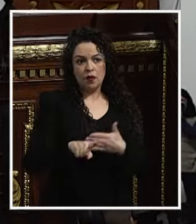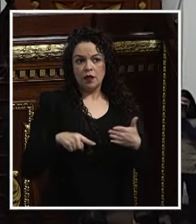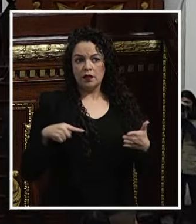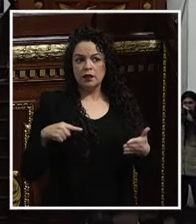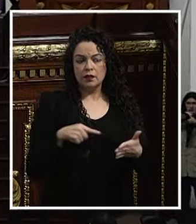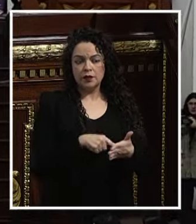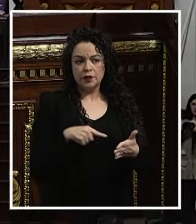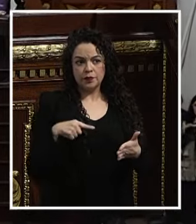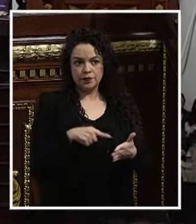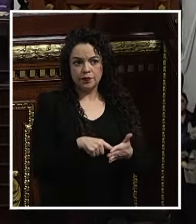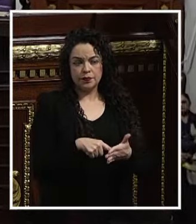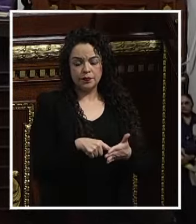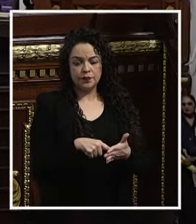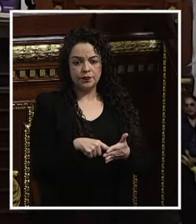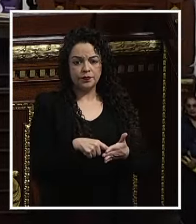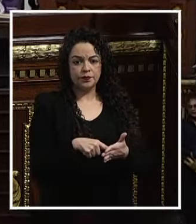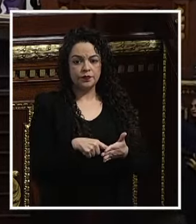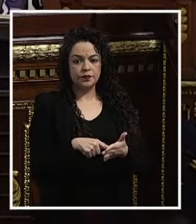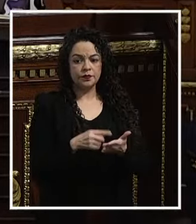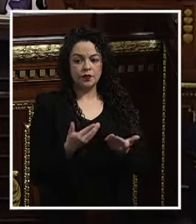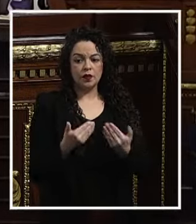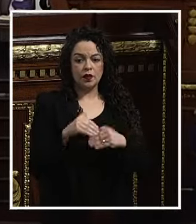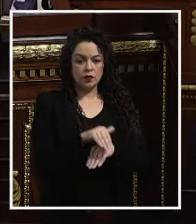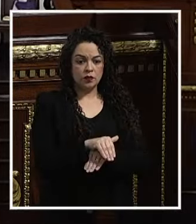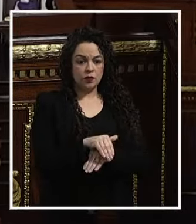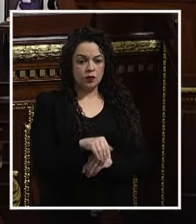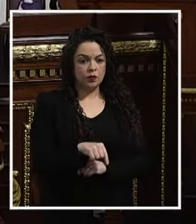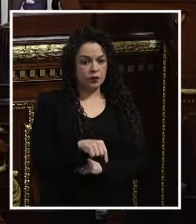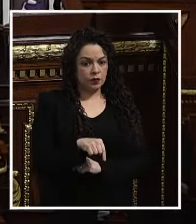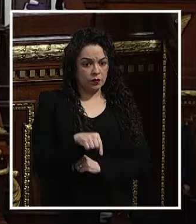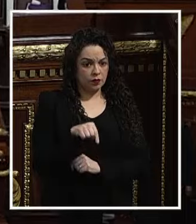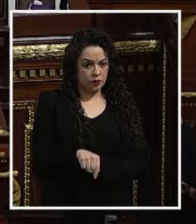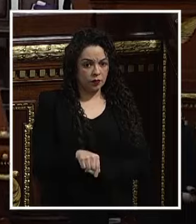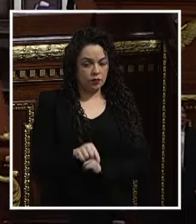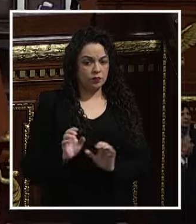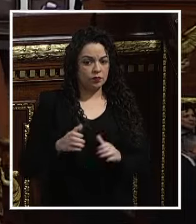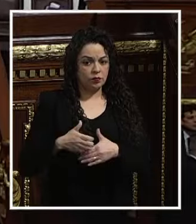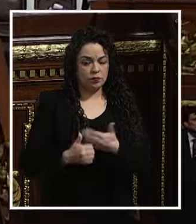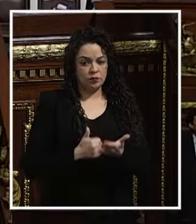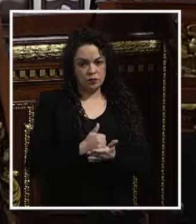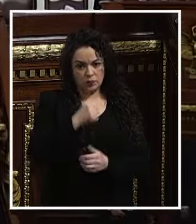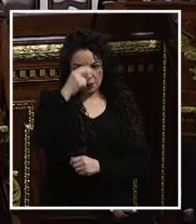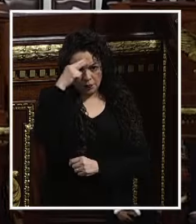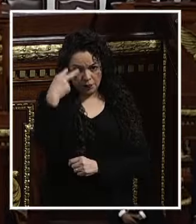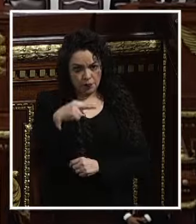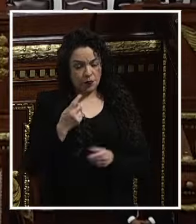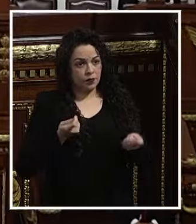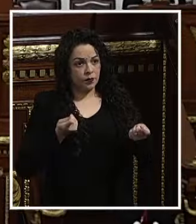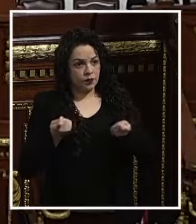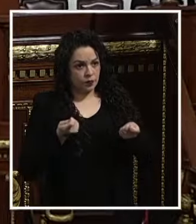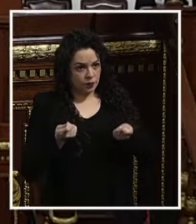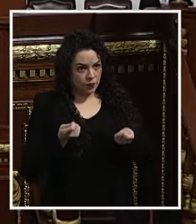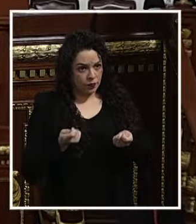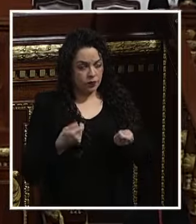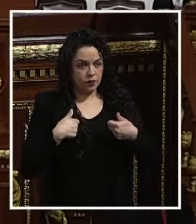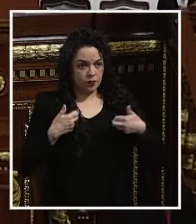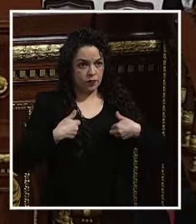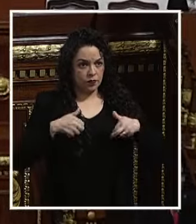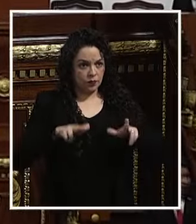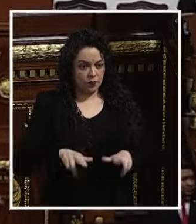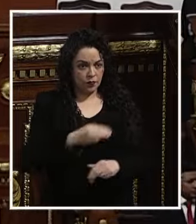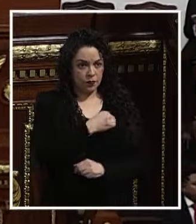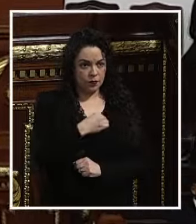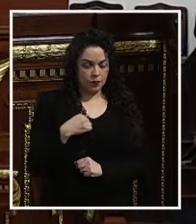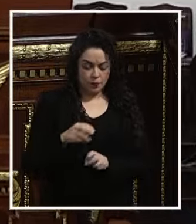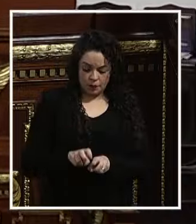lo que hace a la conducción de este órgano colegiado, a nombre de las y los integrantes de la mesa directiva,